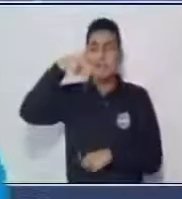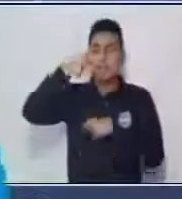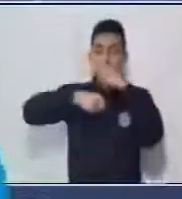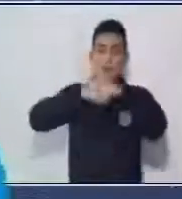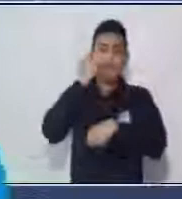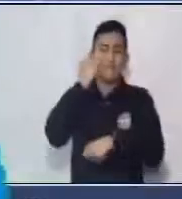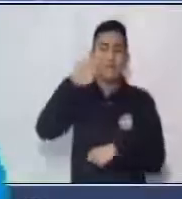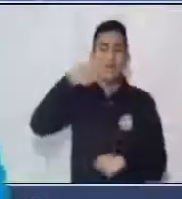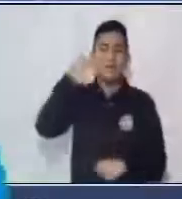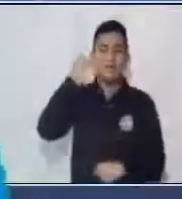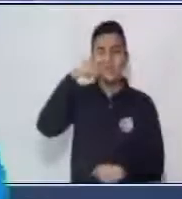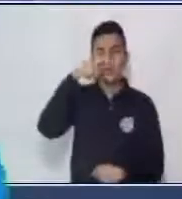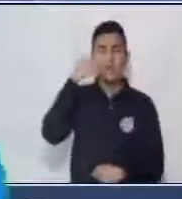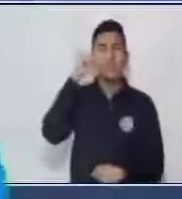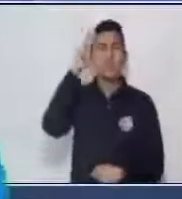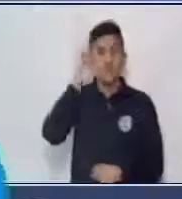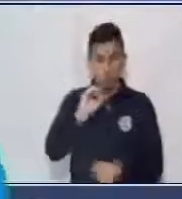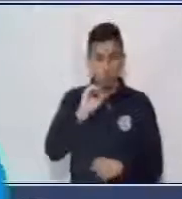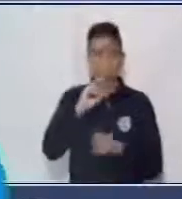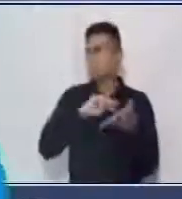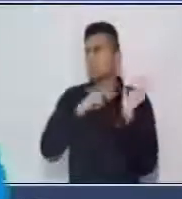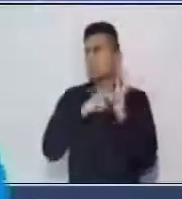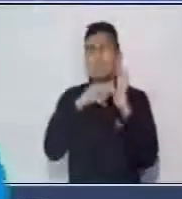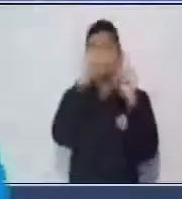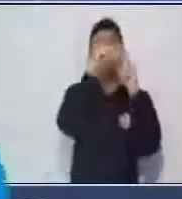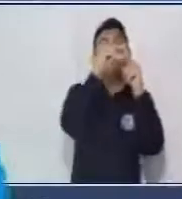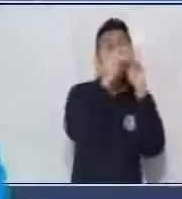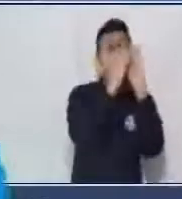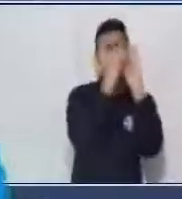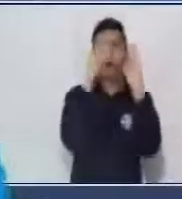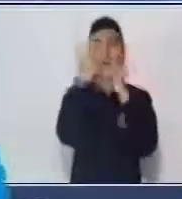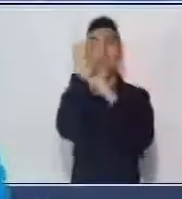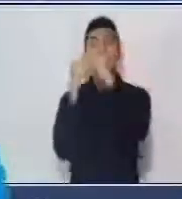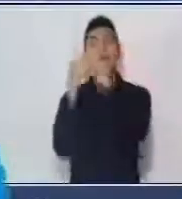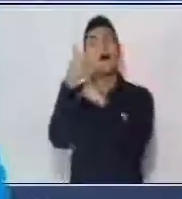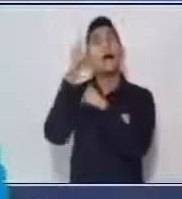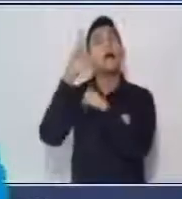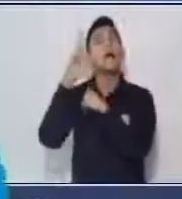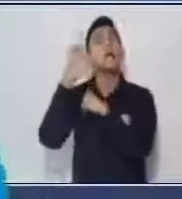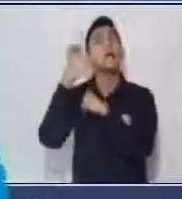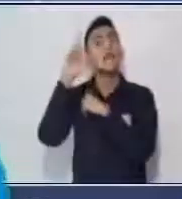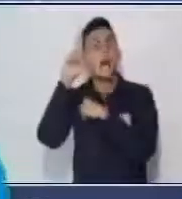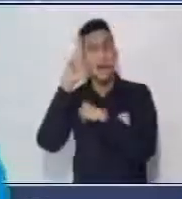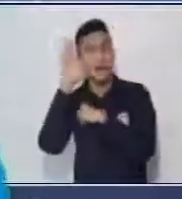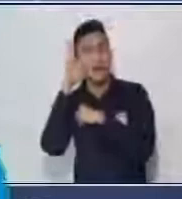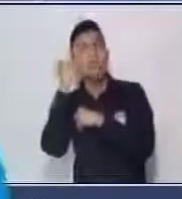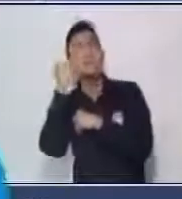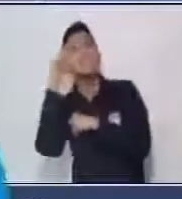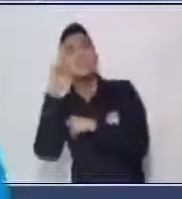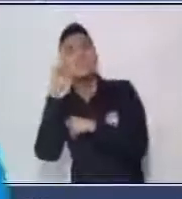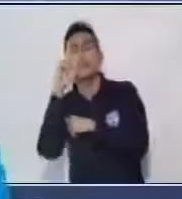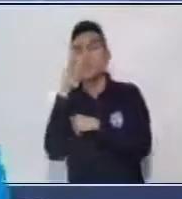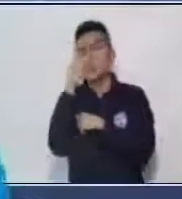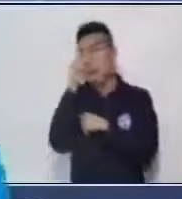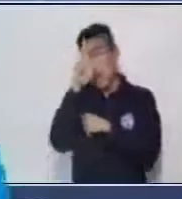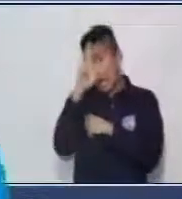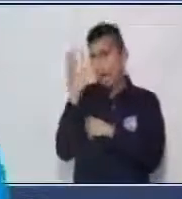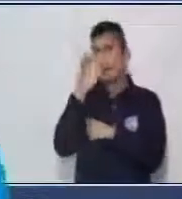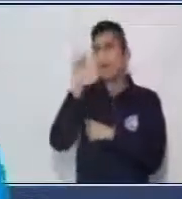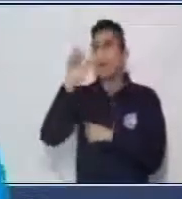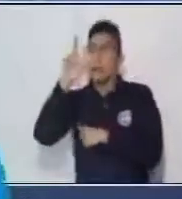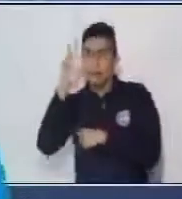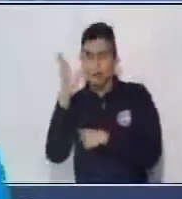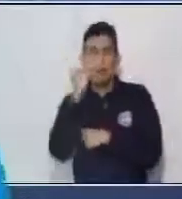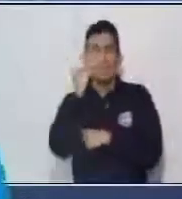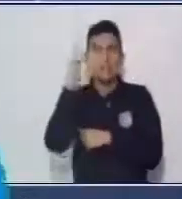ser bastante fuerte para que a la mera hora que quieras repasar, estés trabajando con ello. Luego tenemos el gerundio, y